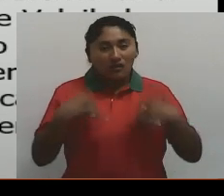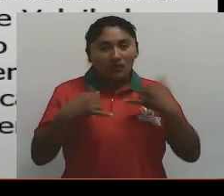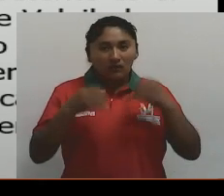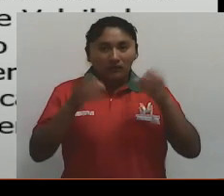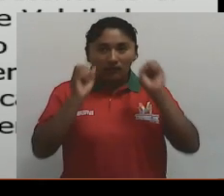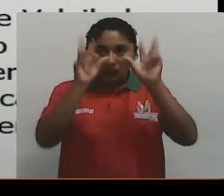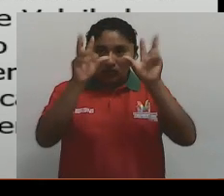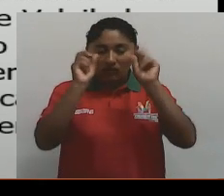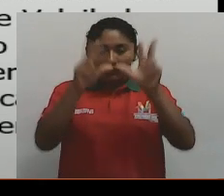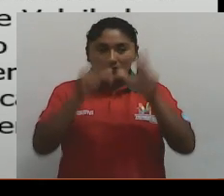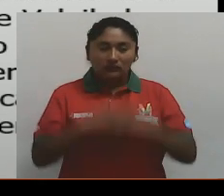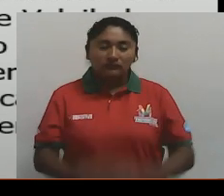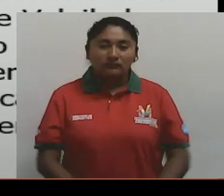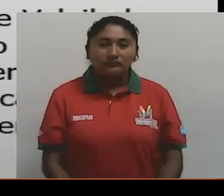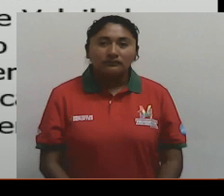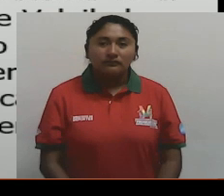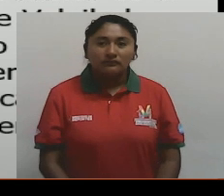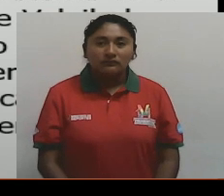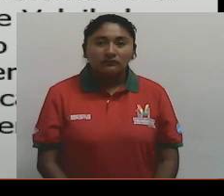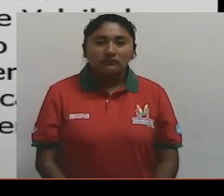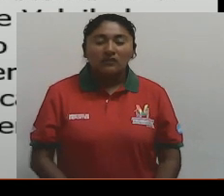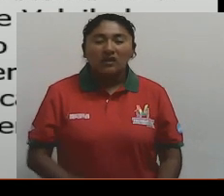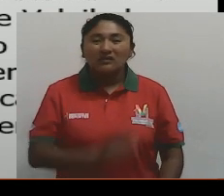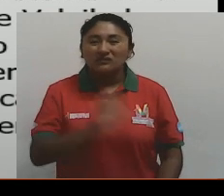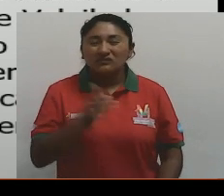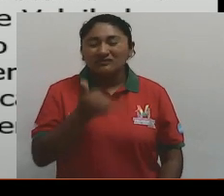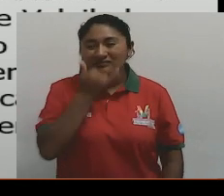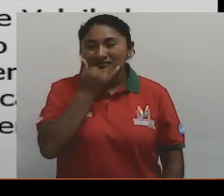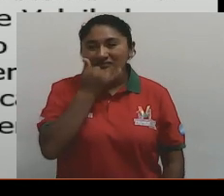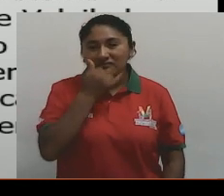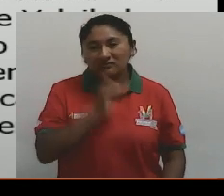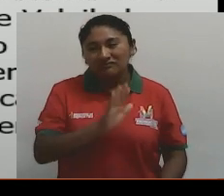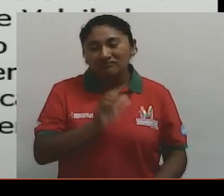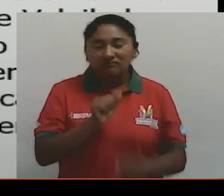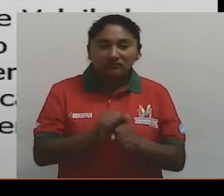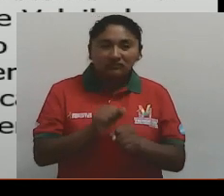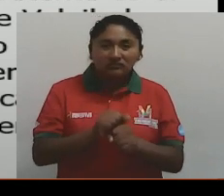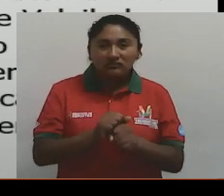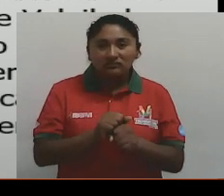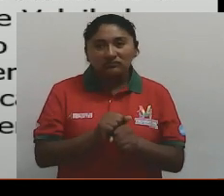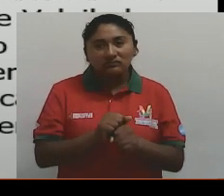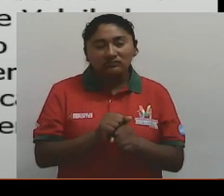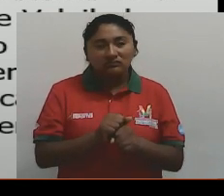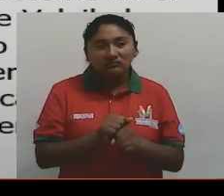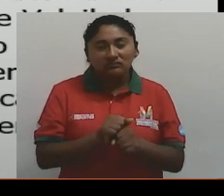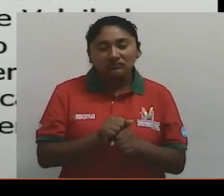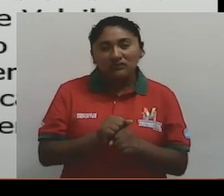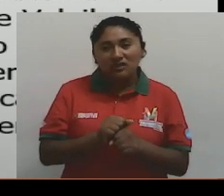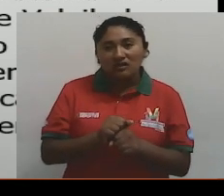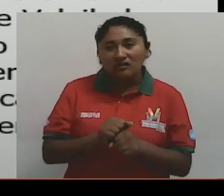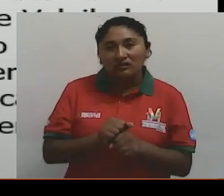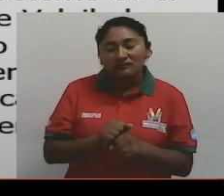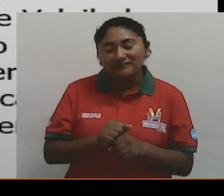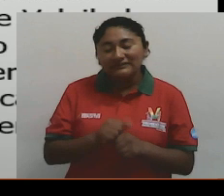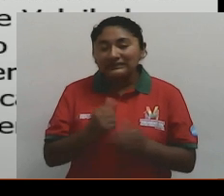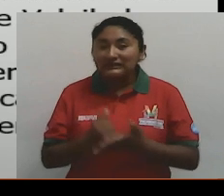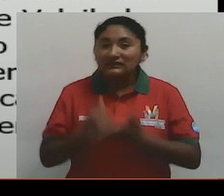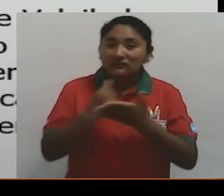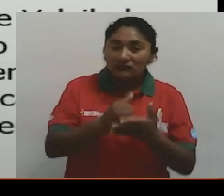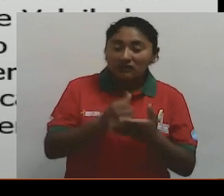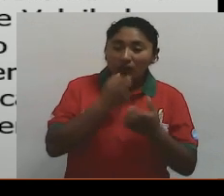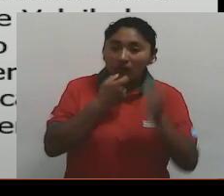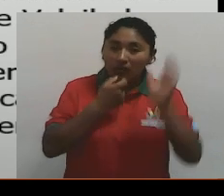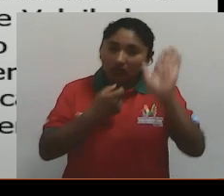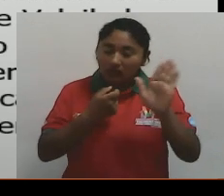ellos al finalizar el partido los errores cometidos en su trabajo. Esto le sirve al árbitro para su autosuperación. Además, es importante